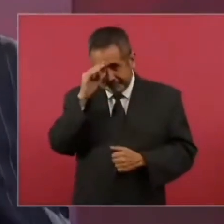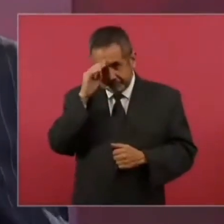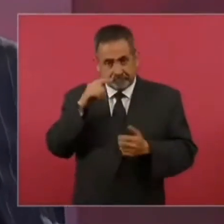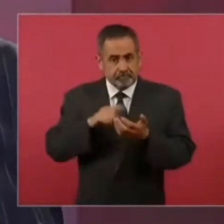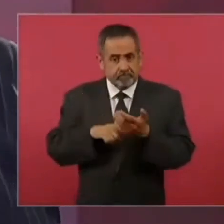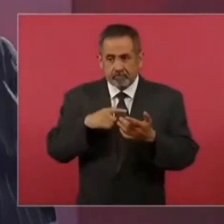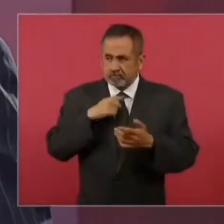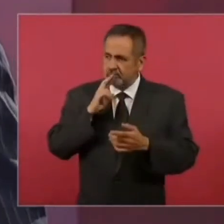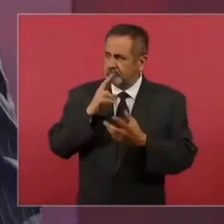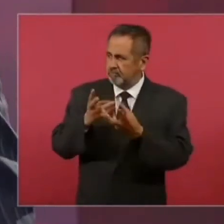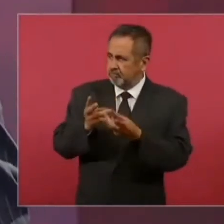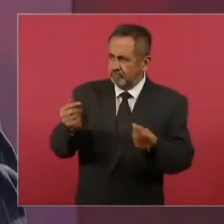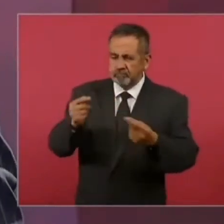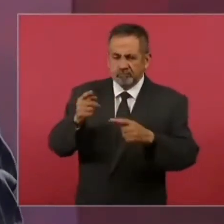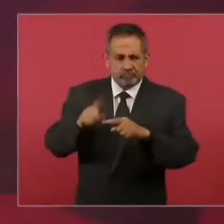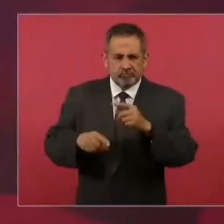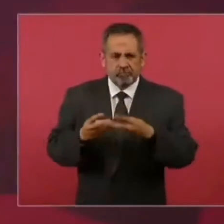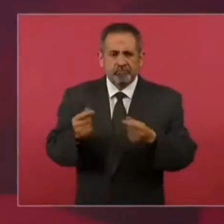interesaban resolver,